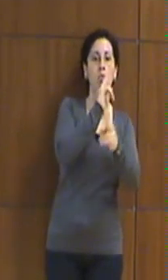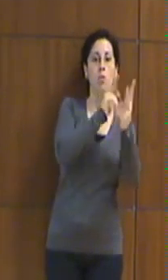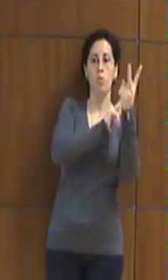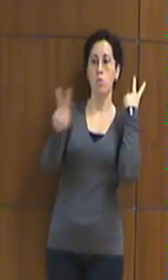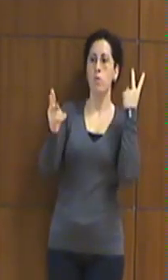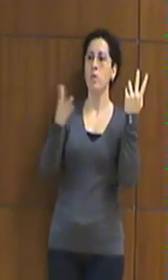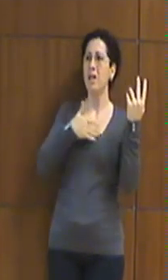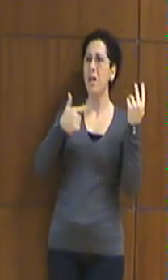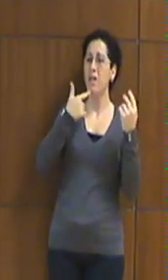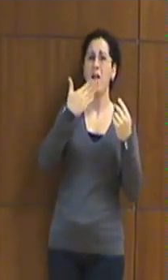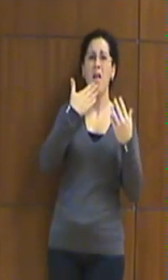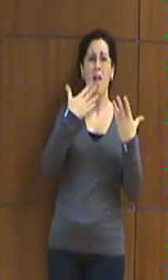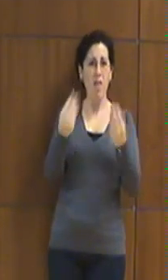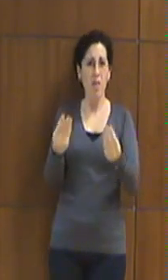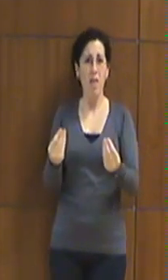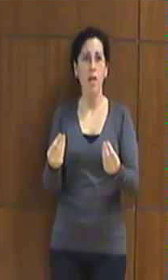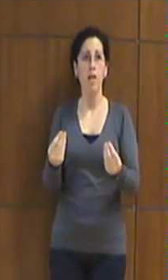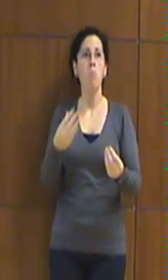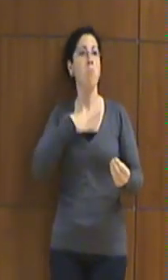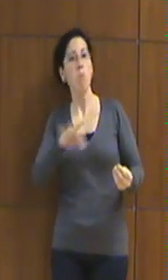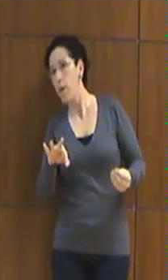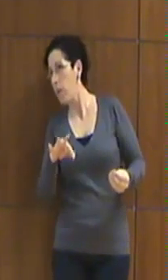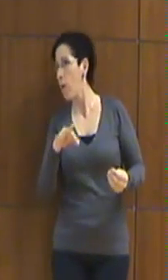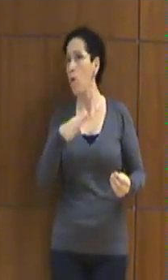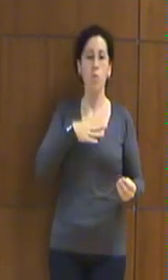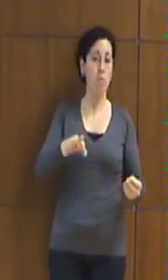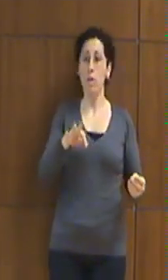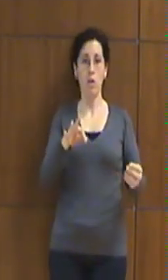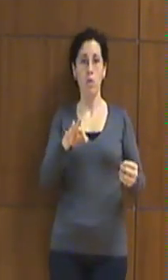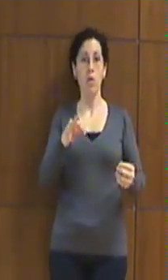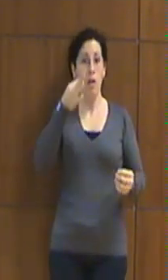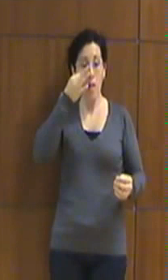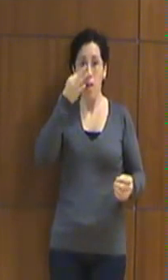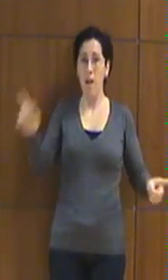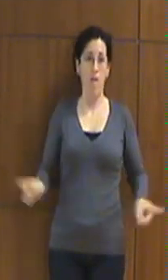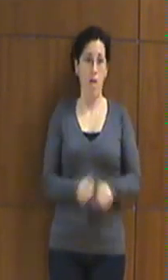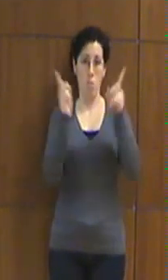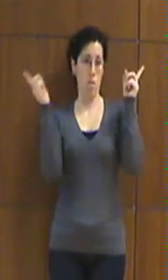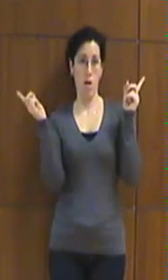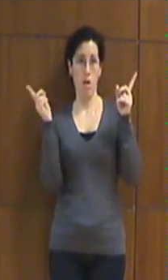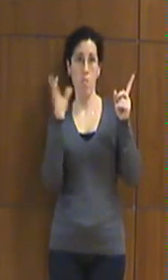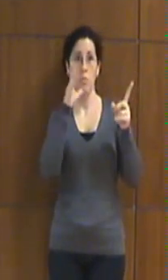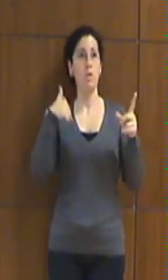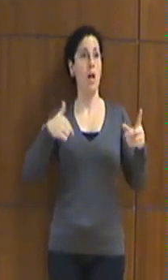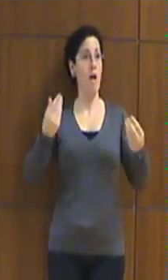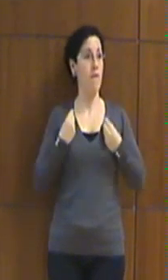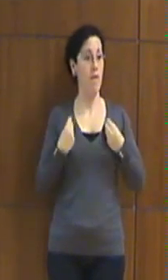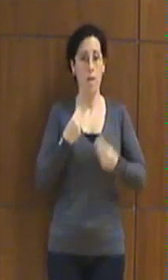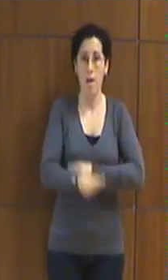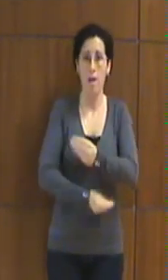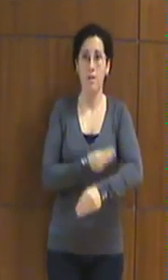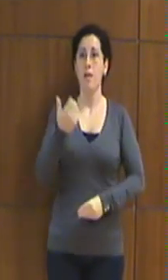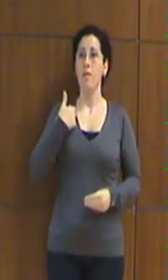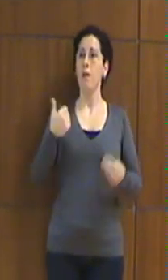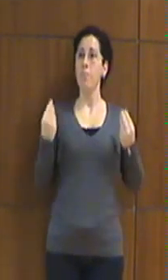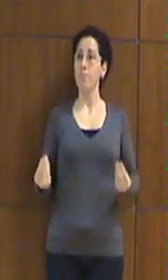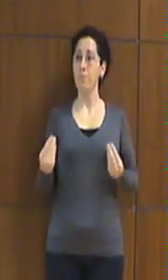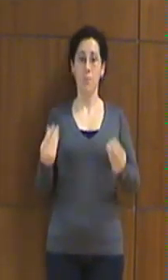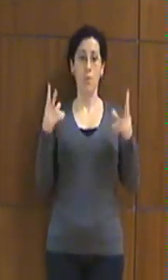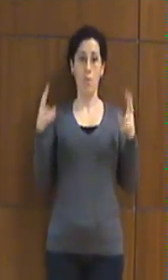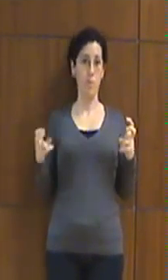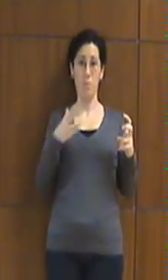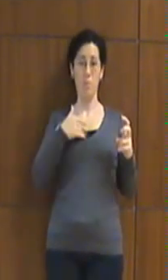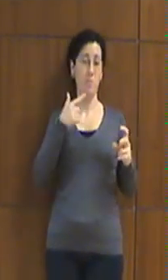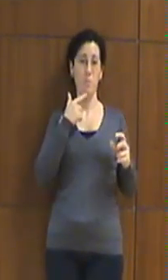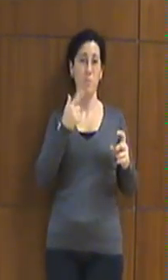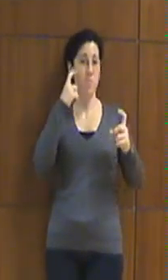que si quiere puede, sino que le da lo mismo. Sí, no. Tiene hecha su vida, tiene hecha su historia, ya le da lo mismo. Pero una persona en este país, y además lo digo por mi